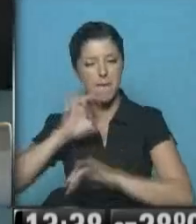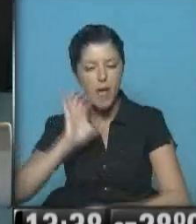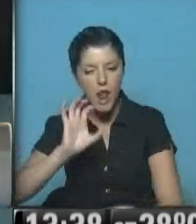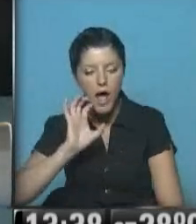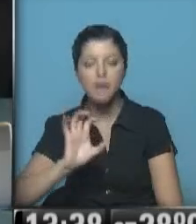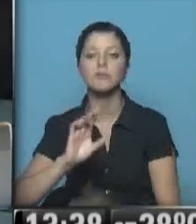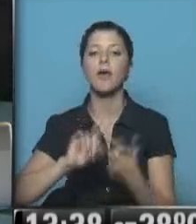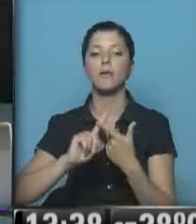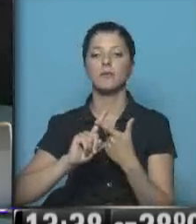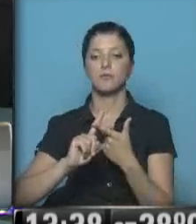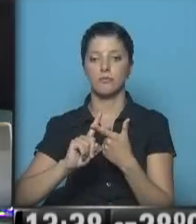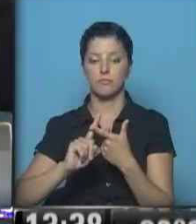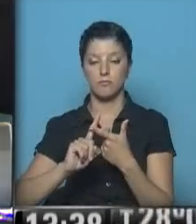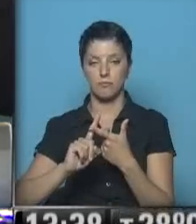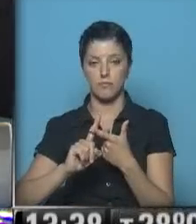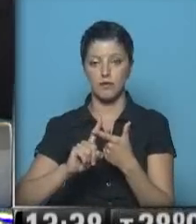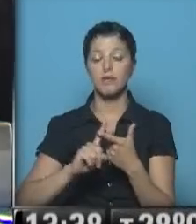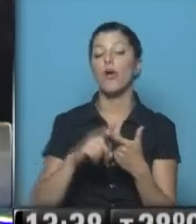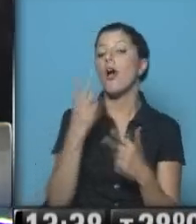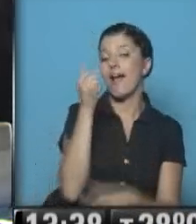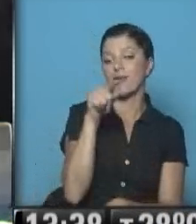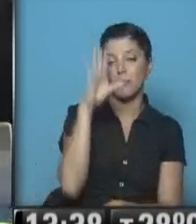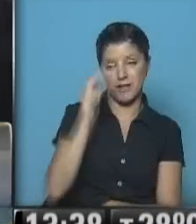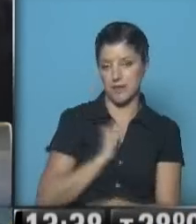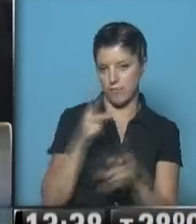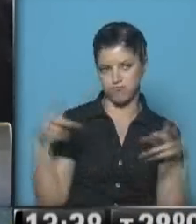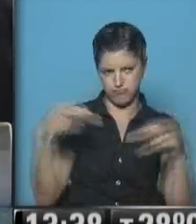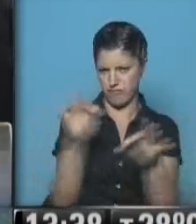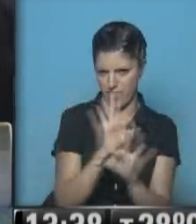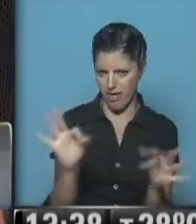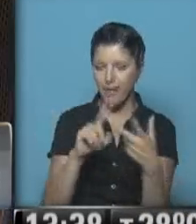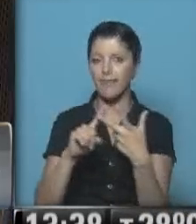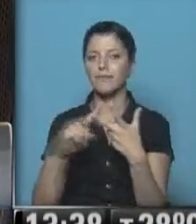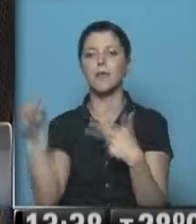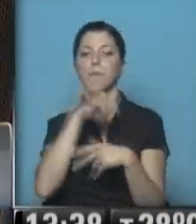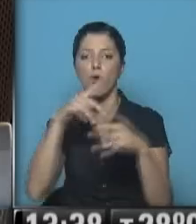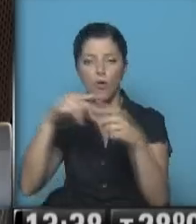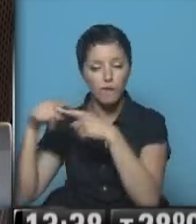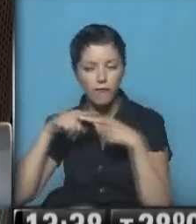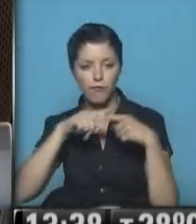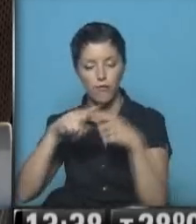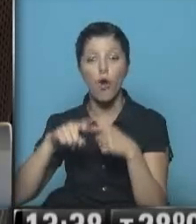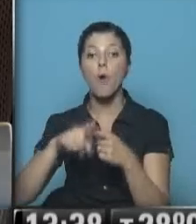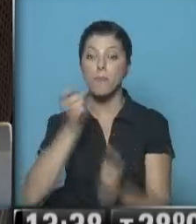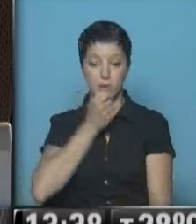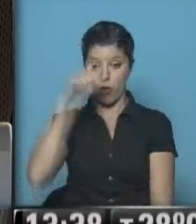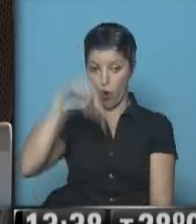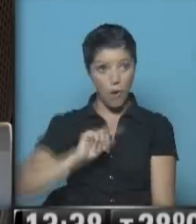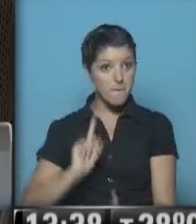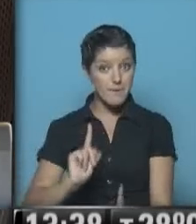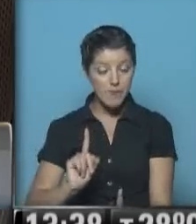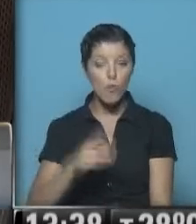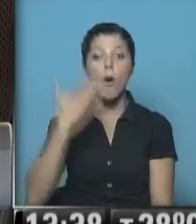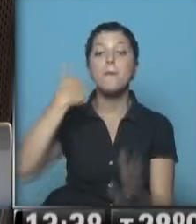se redujeron los gastos militares, no se redujeron los enfrentamientos. Muy por el contrario, hoy mismo tenemos más